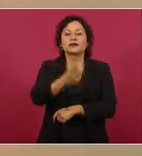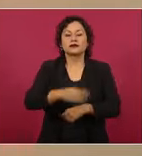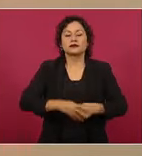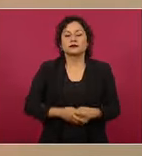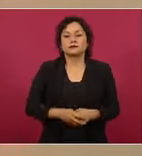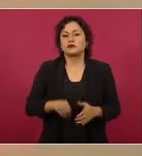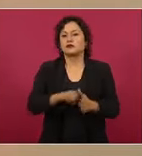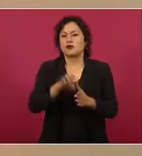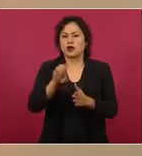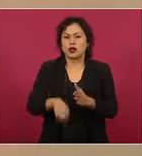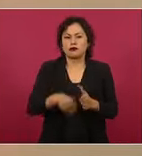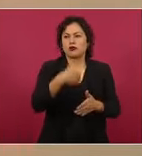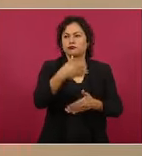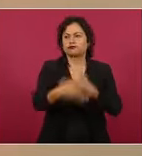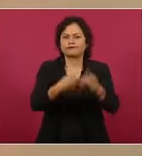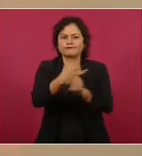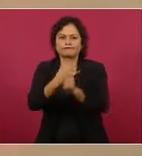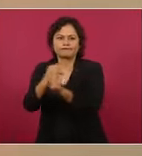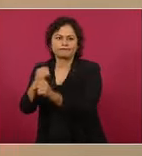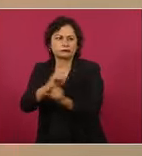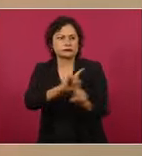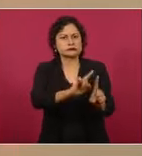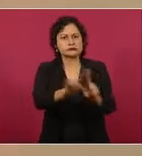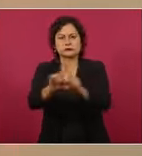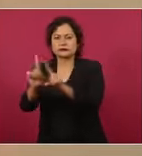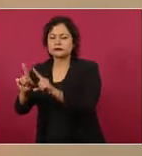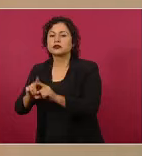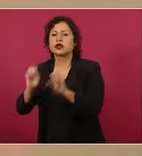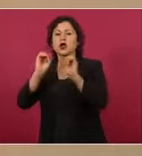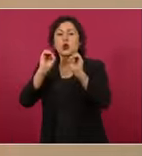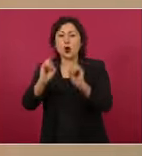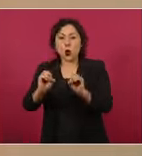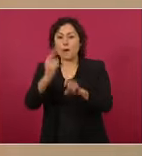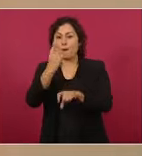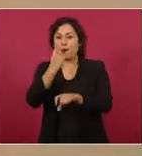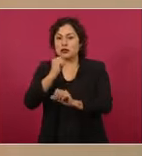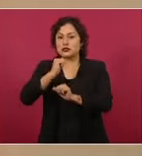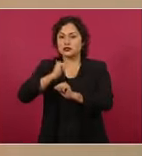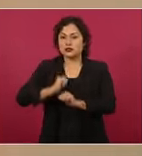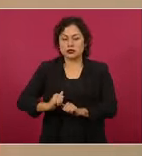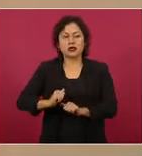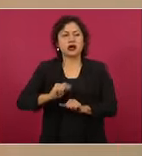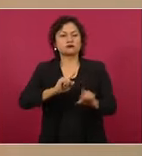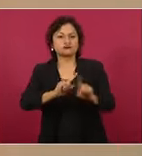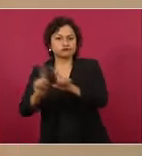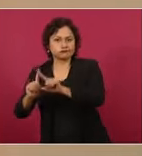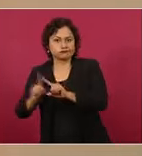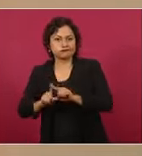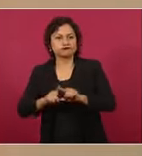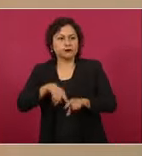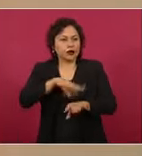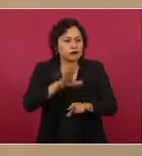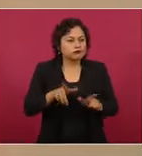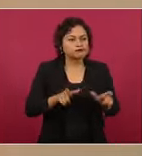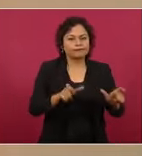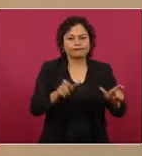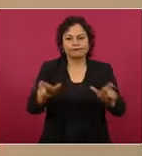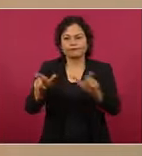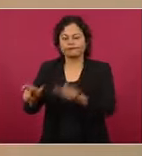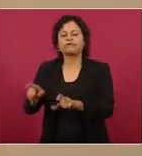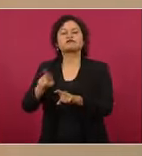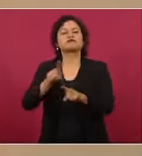las investigaciones, todos los operativos que se realizan por parte de equipos del gobierno federal, las